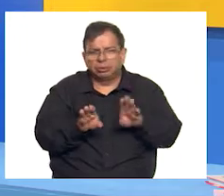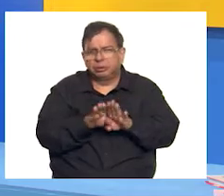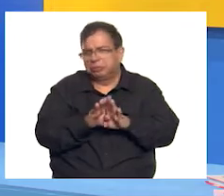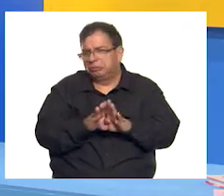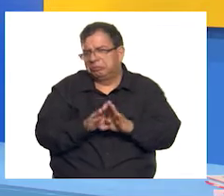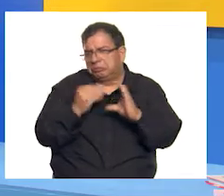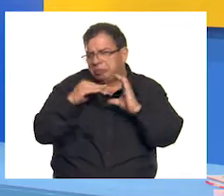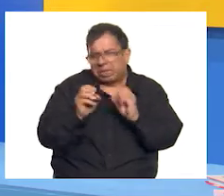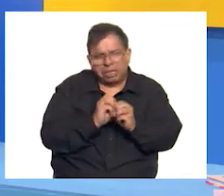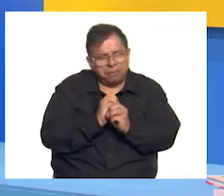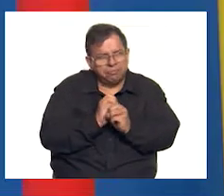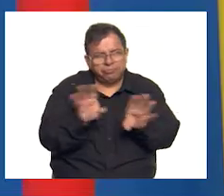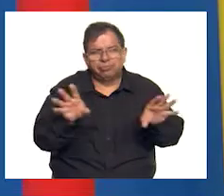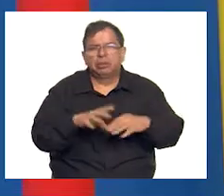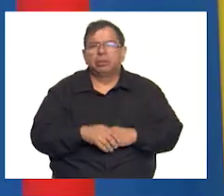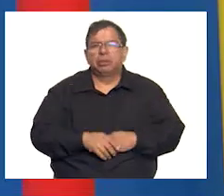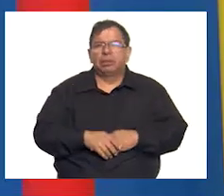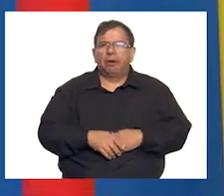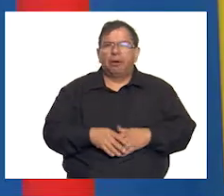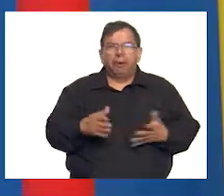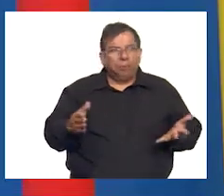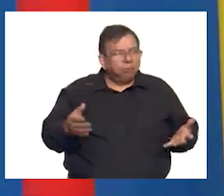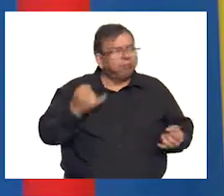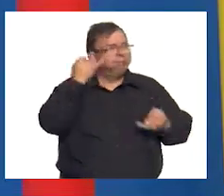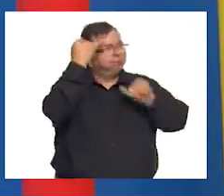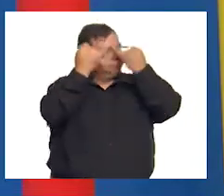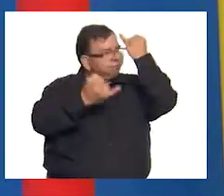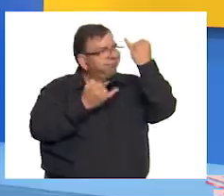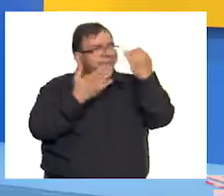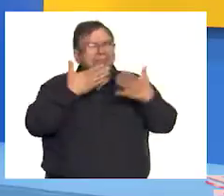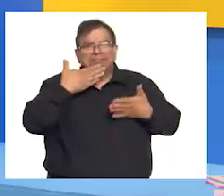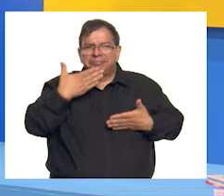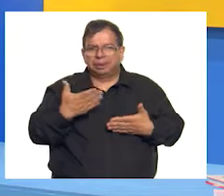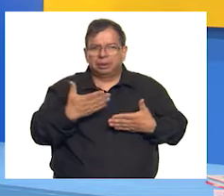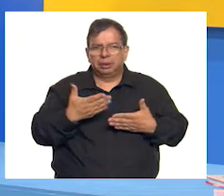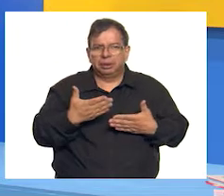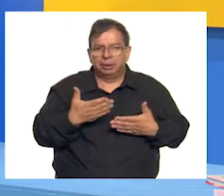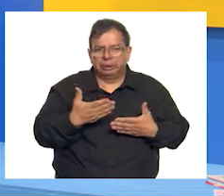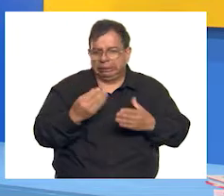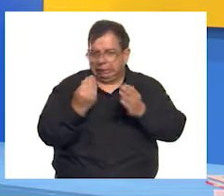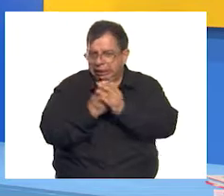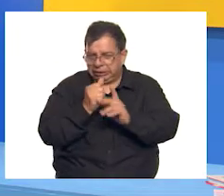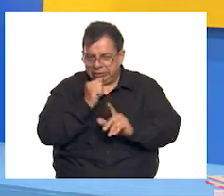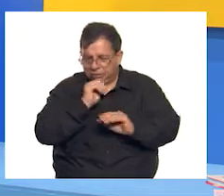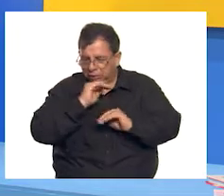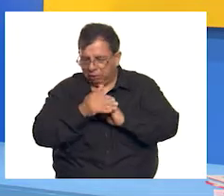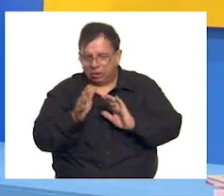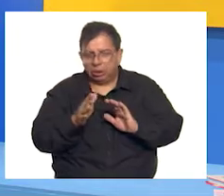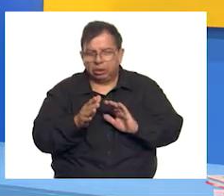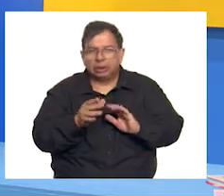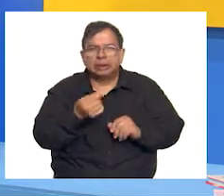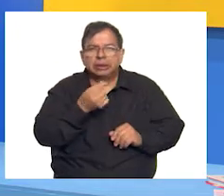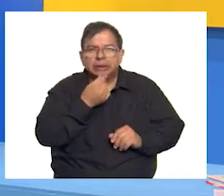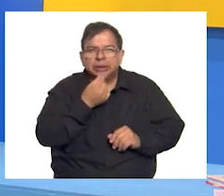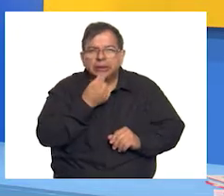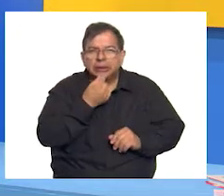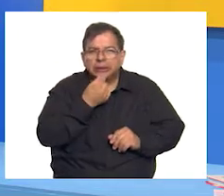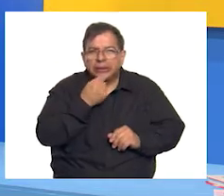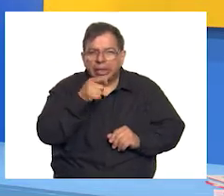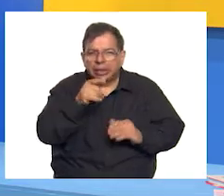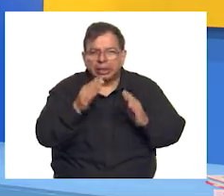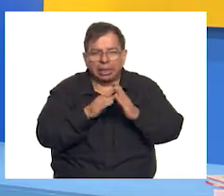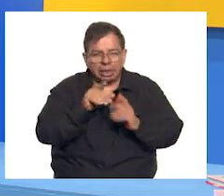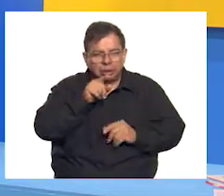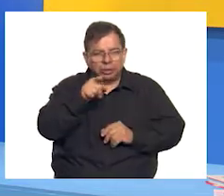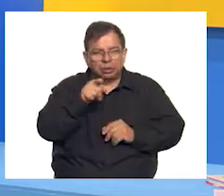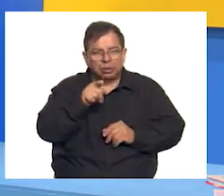de mensajería. Oye, Gaby, qué buenas ideas. Y antes de cerrar la clase, quiero que nuestros niños y niñas en casa y